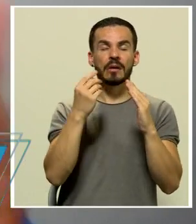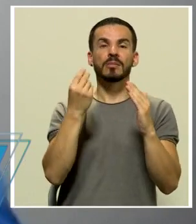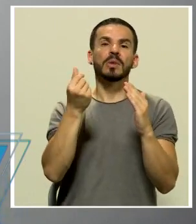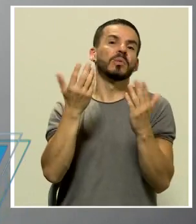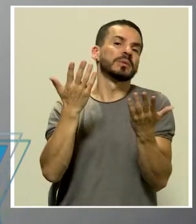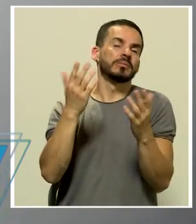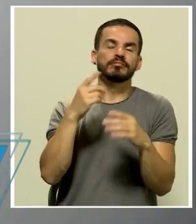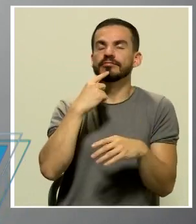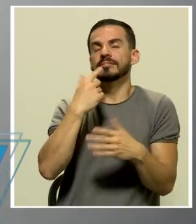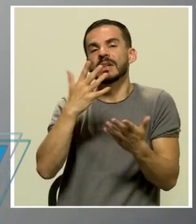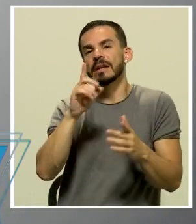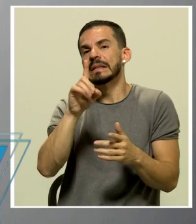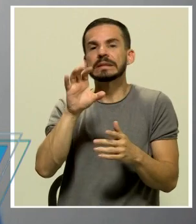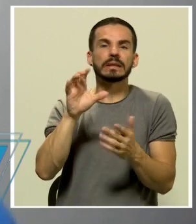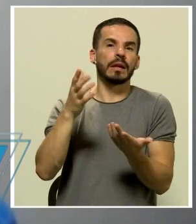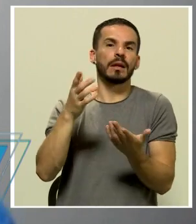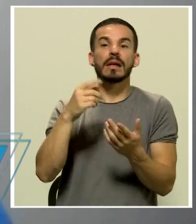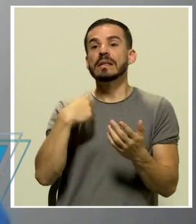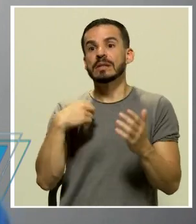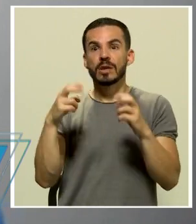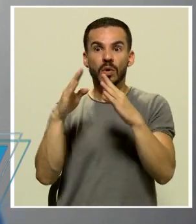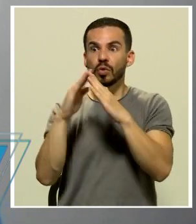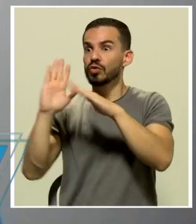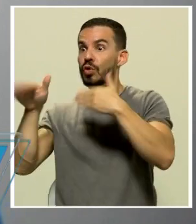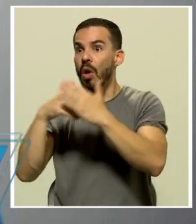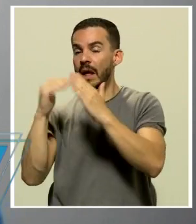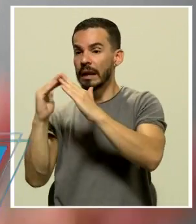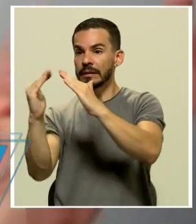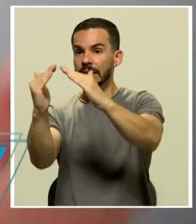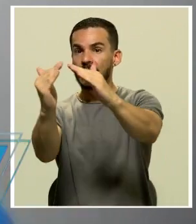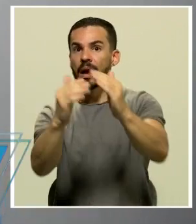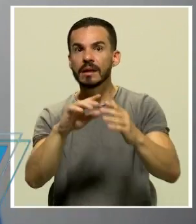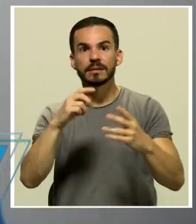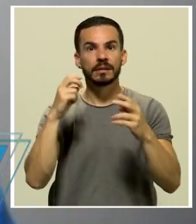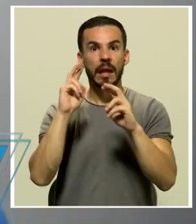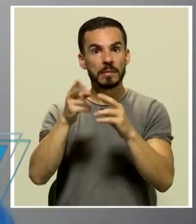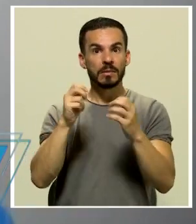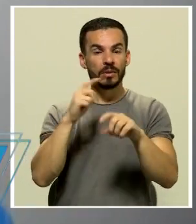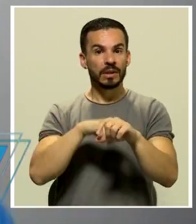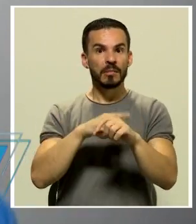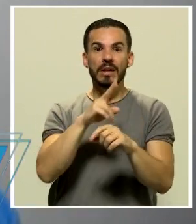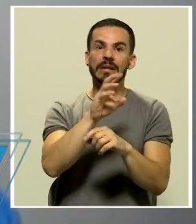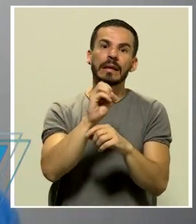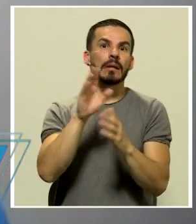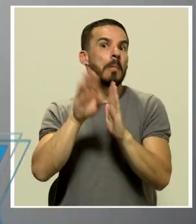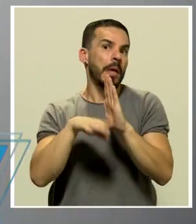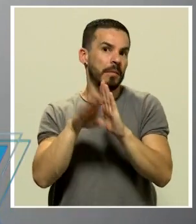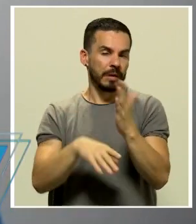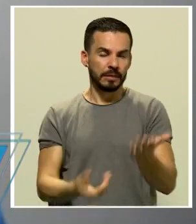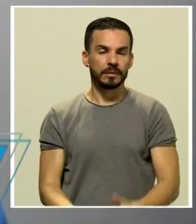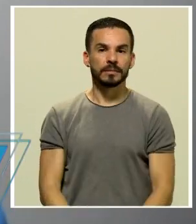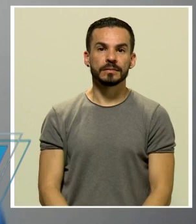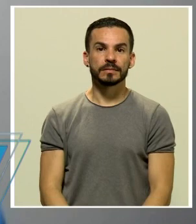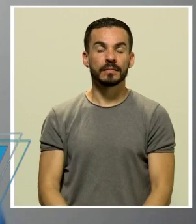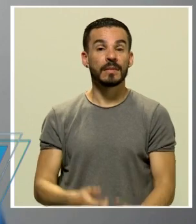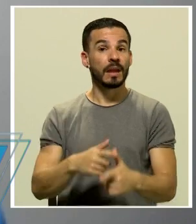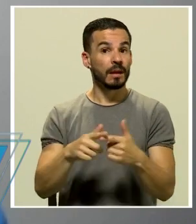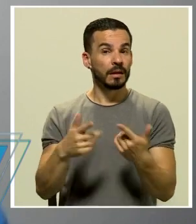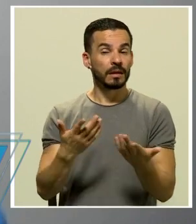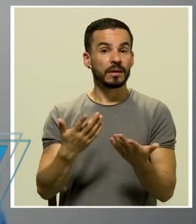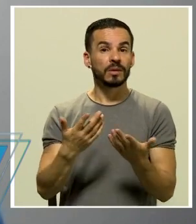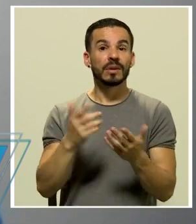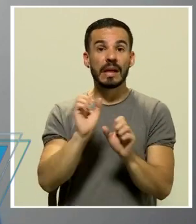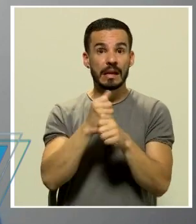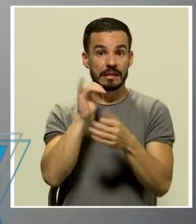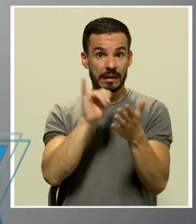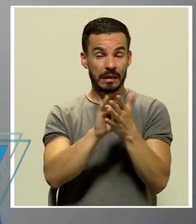cuesta, no sé, por decirle 100, que si conecto todas las casas de ese barrio, me cuestan 30 cada una. Entonces,